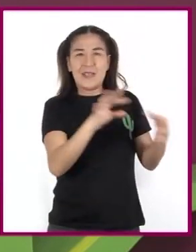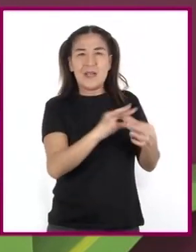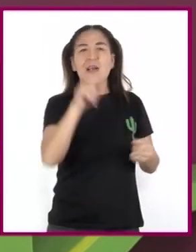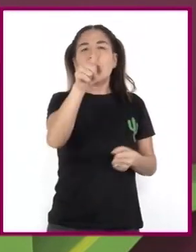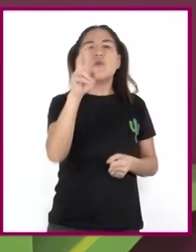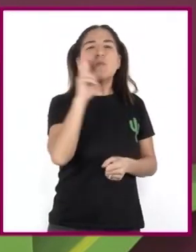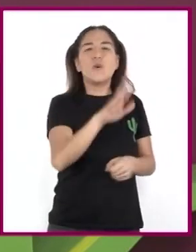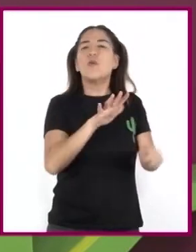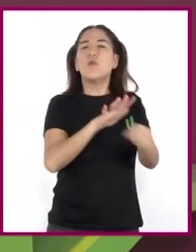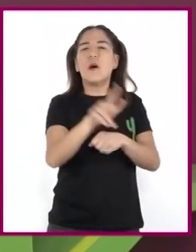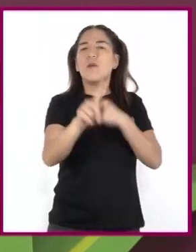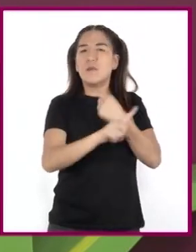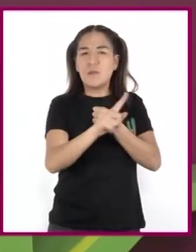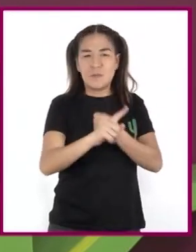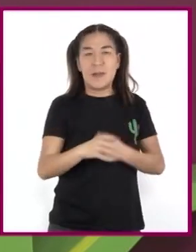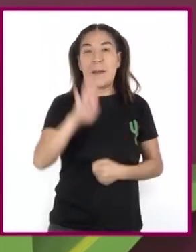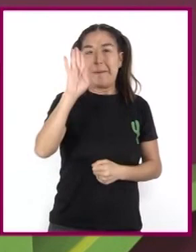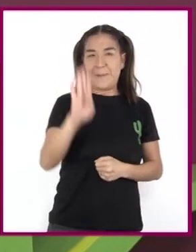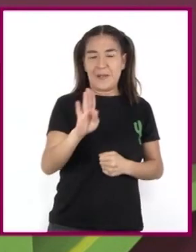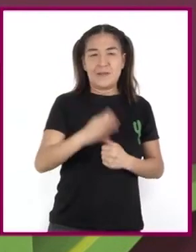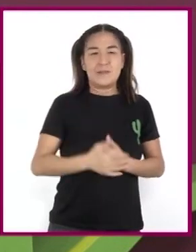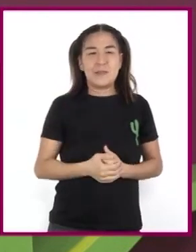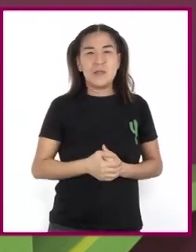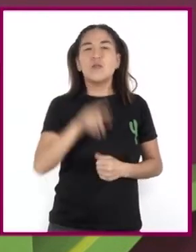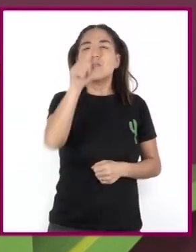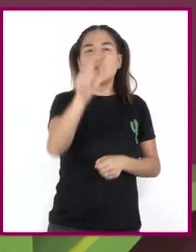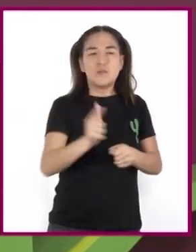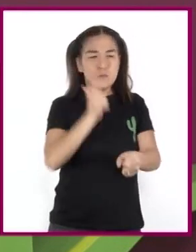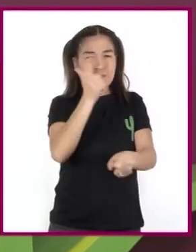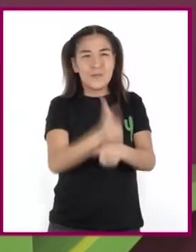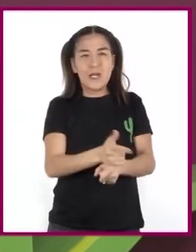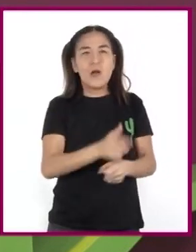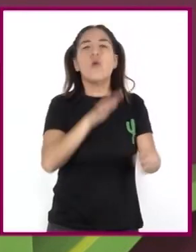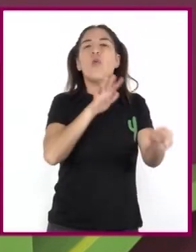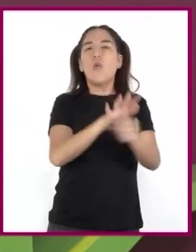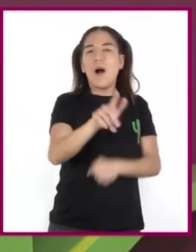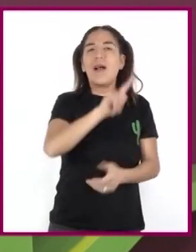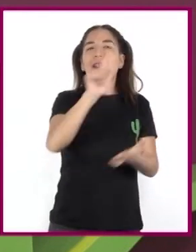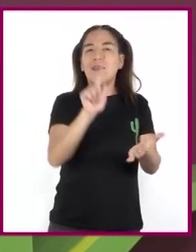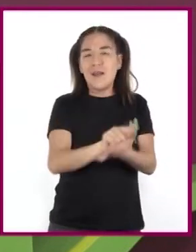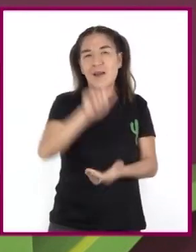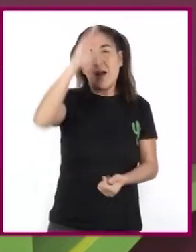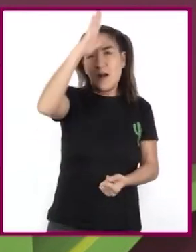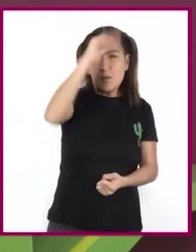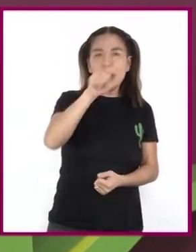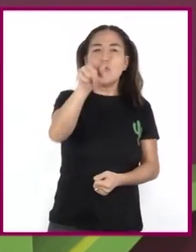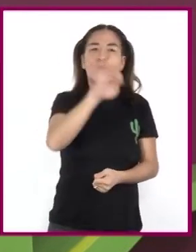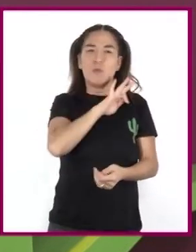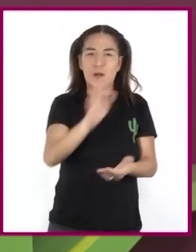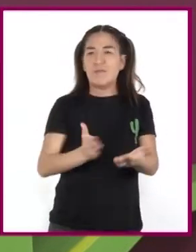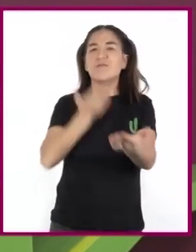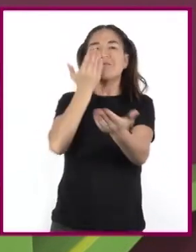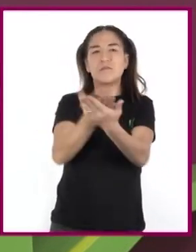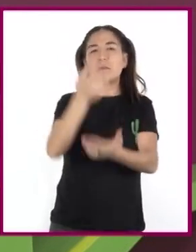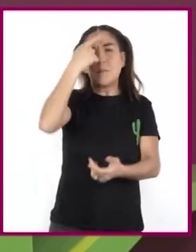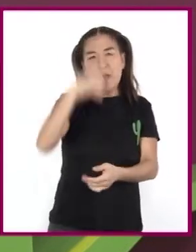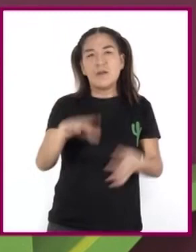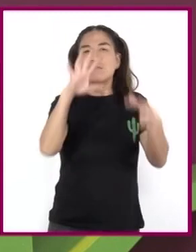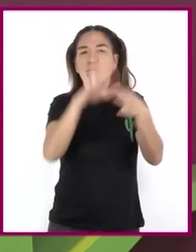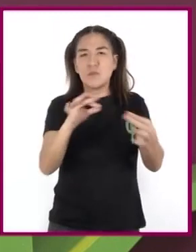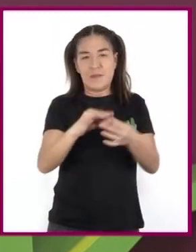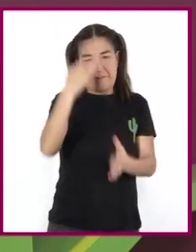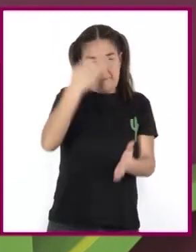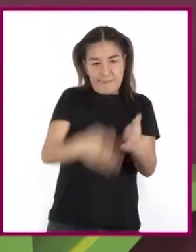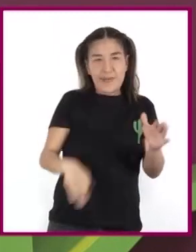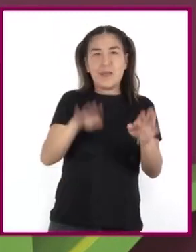caso. Inciso B. Identifiquen a qué leyes o acuerdos se pueden recurrir para argumentar la falta